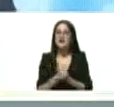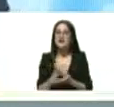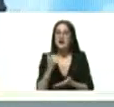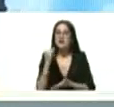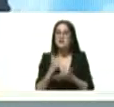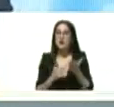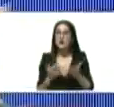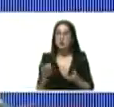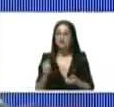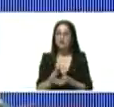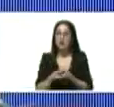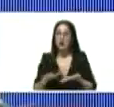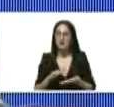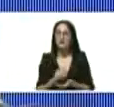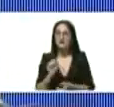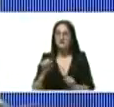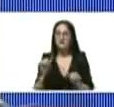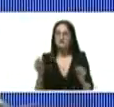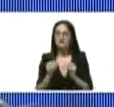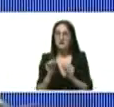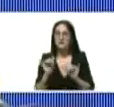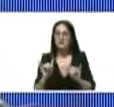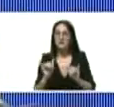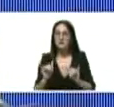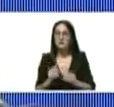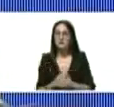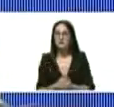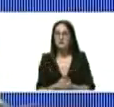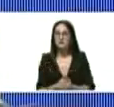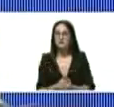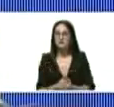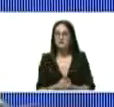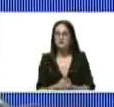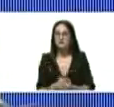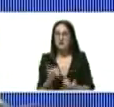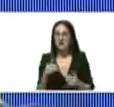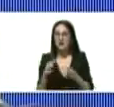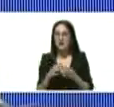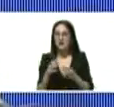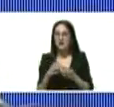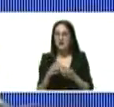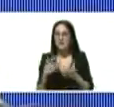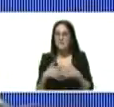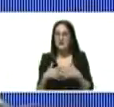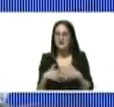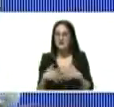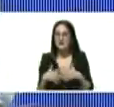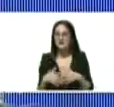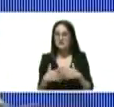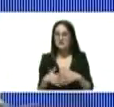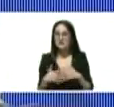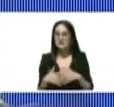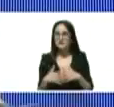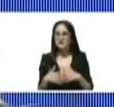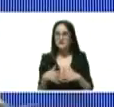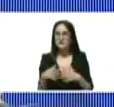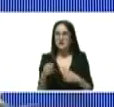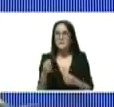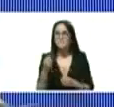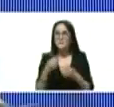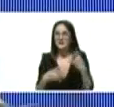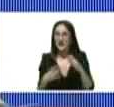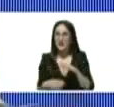Ahí, bueno, tiene que ver con esto mismo, presidente. Hay sectores productivos cuyas materias